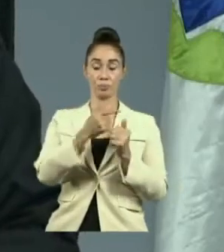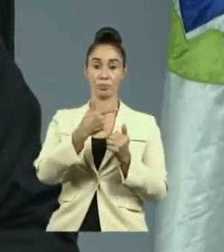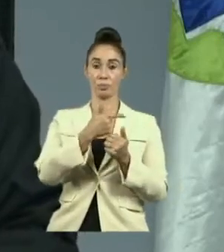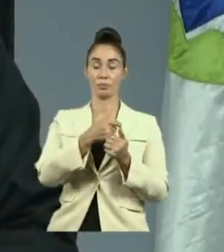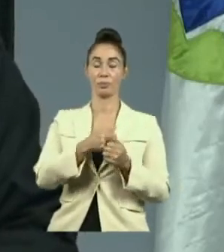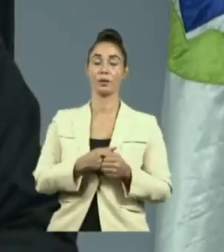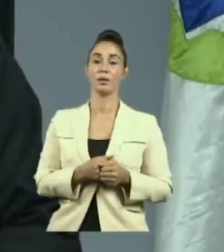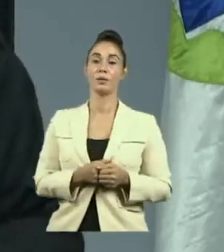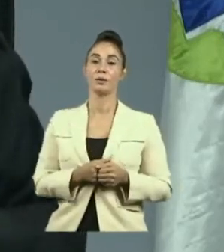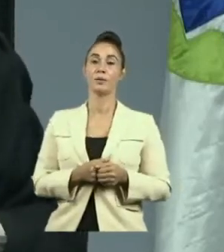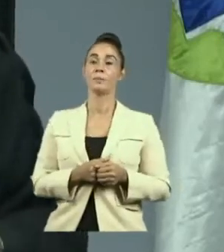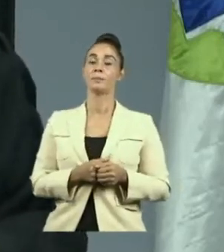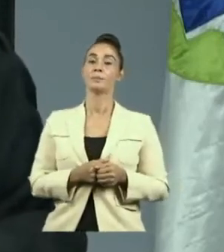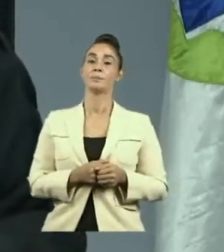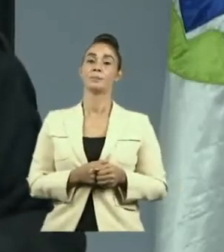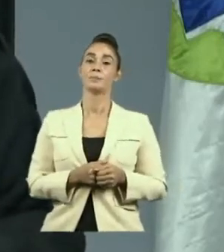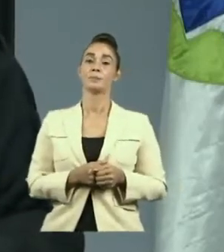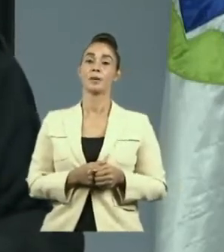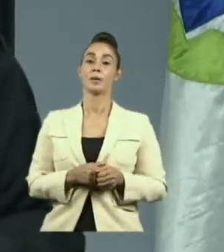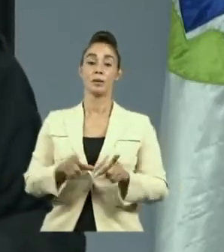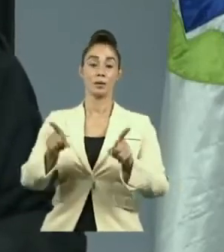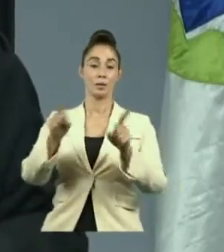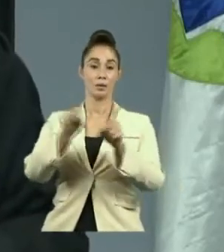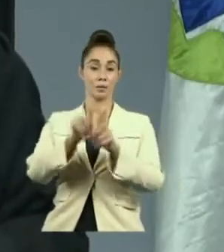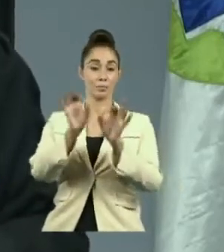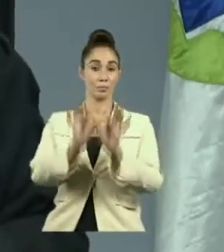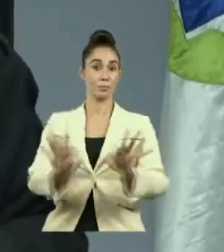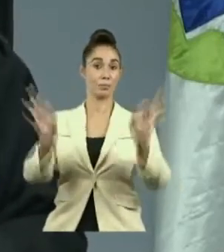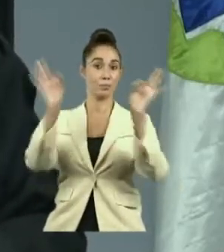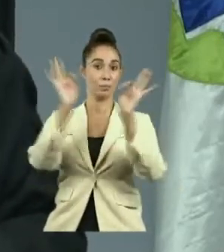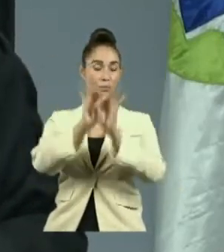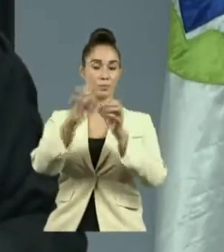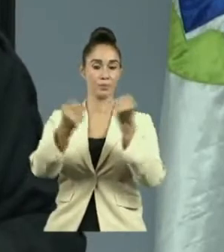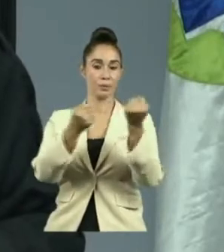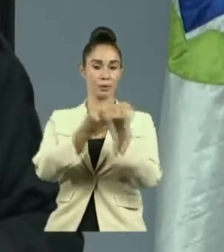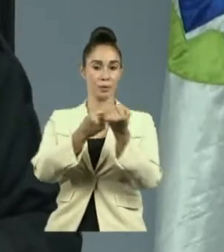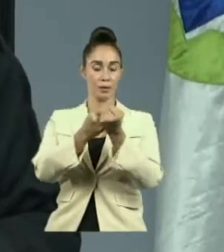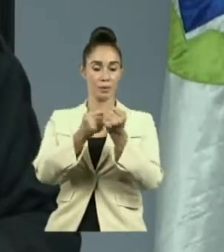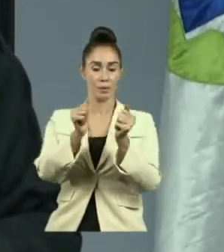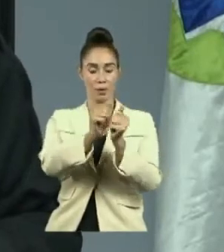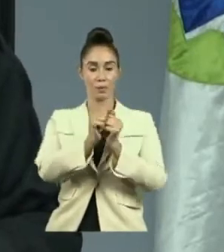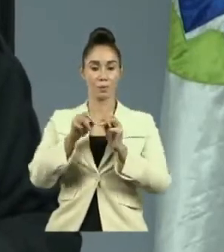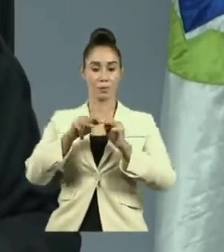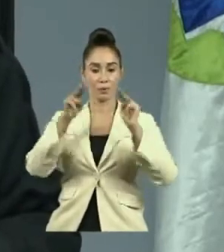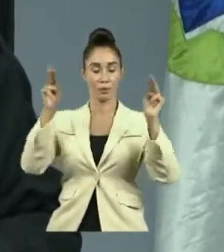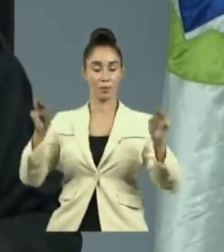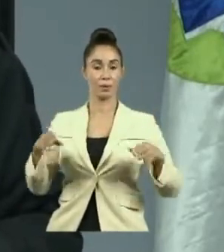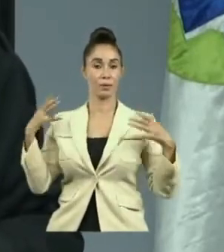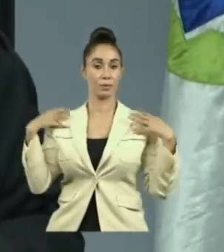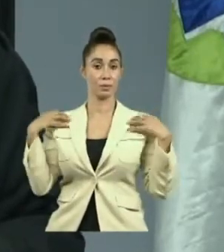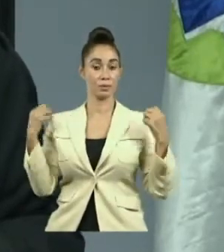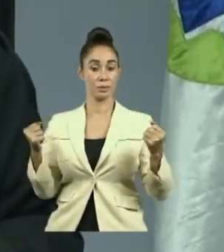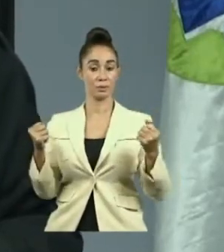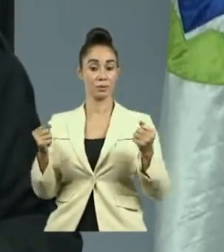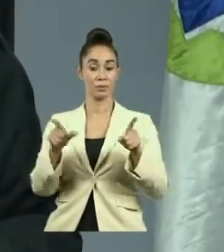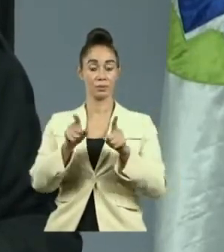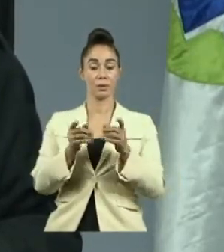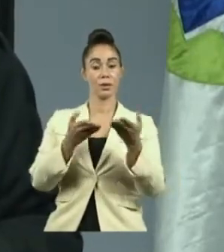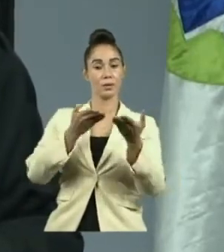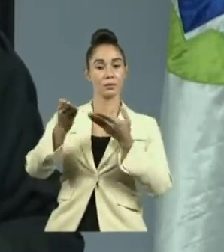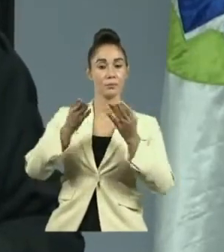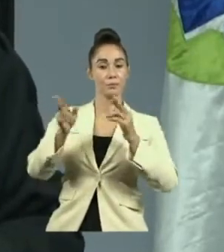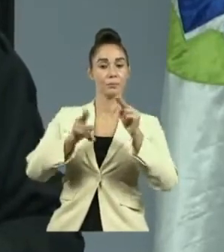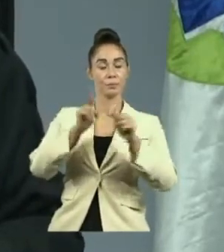dando un apoyo importante al ministerio de salud y al servicio nacional de salud en las labores